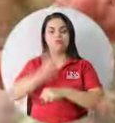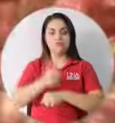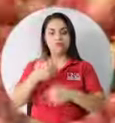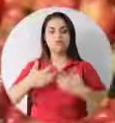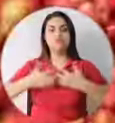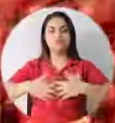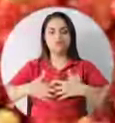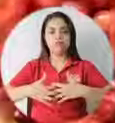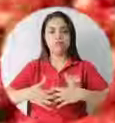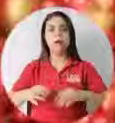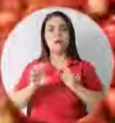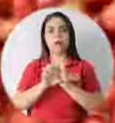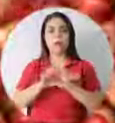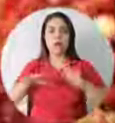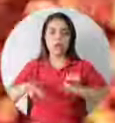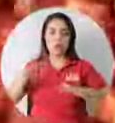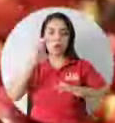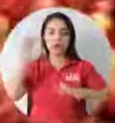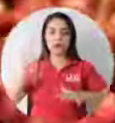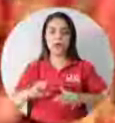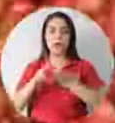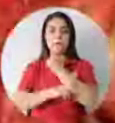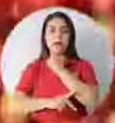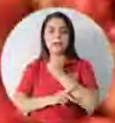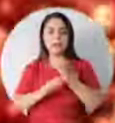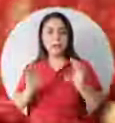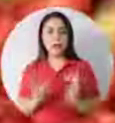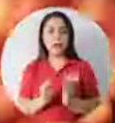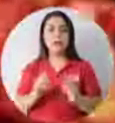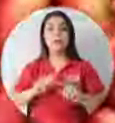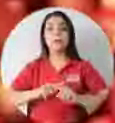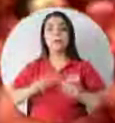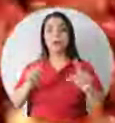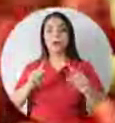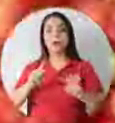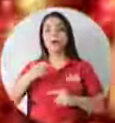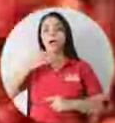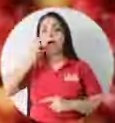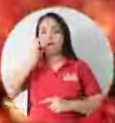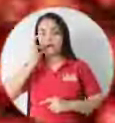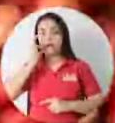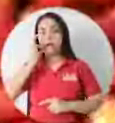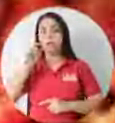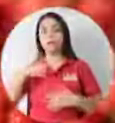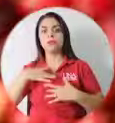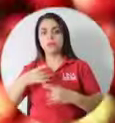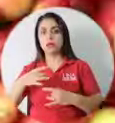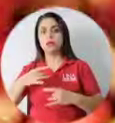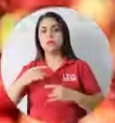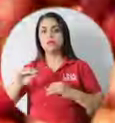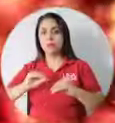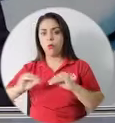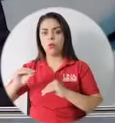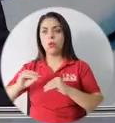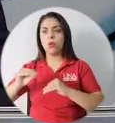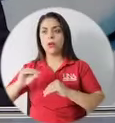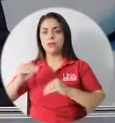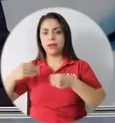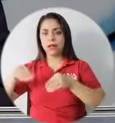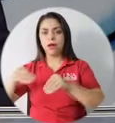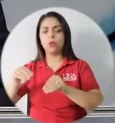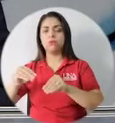muy pequeño, pero con un mercado de café de consumo muy interesante, muy movido, y